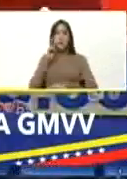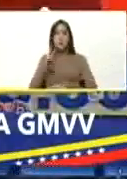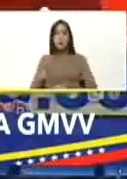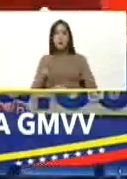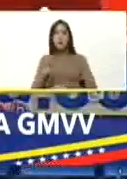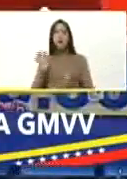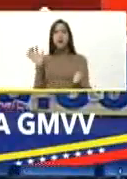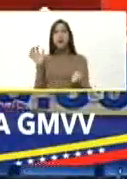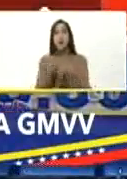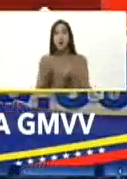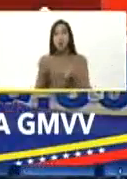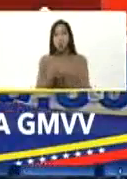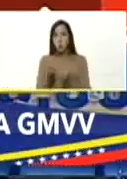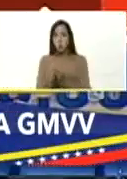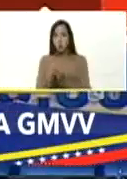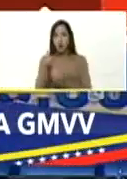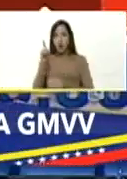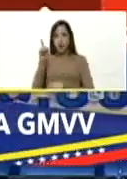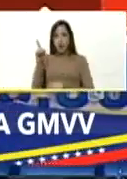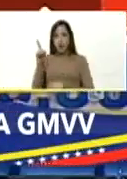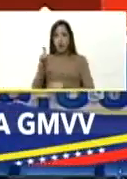Esparta, allá en Margarita,